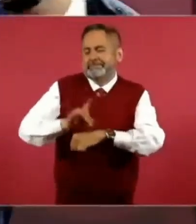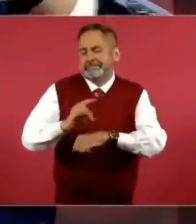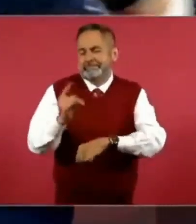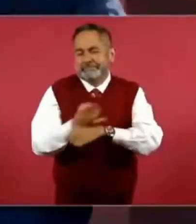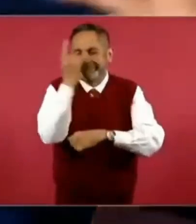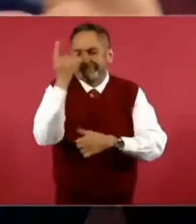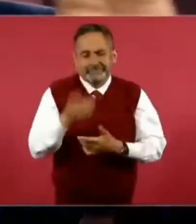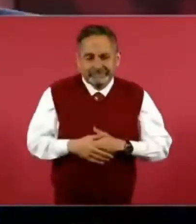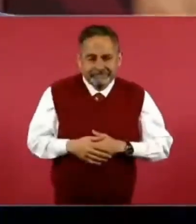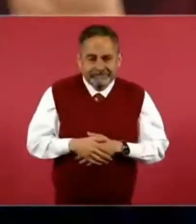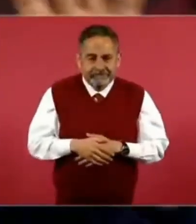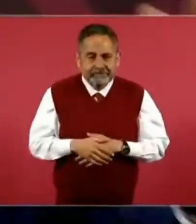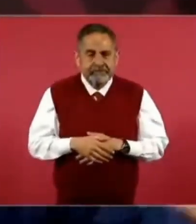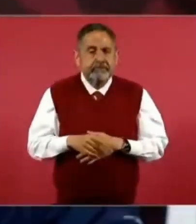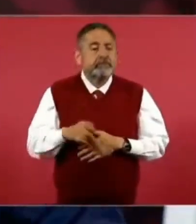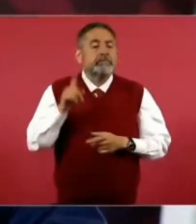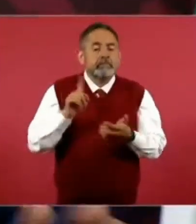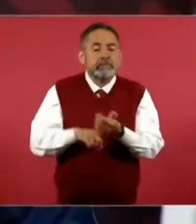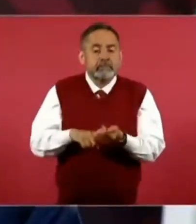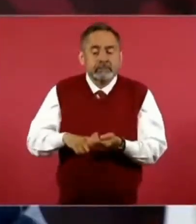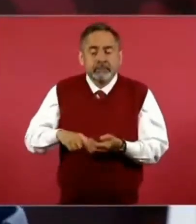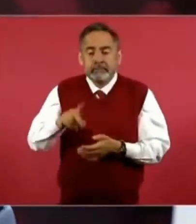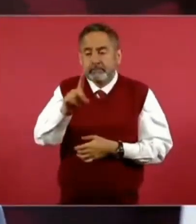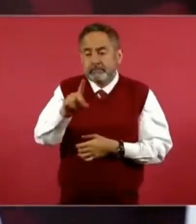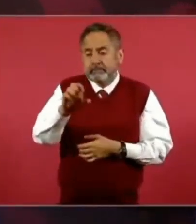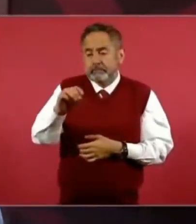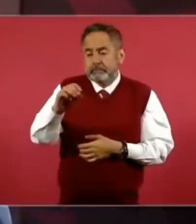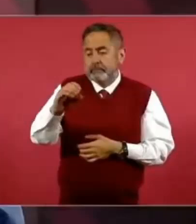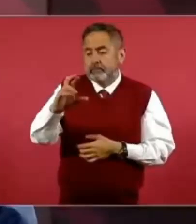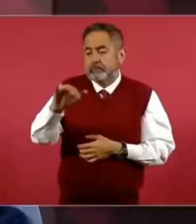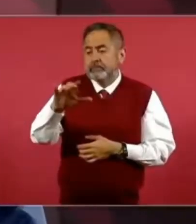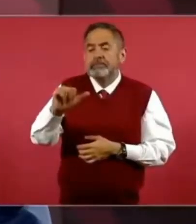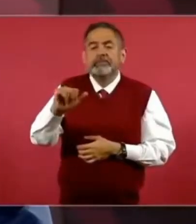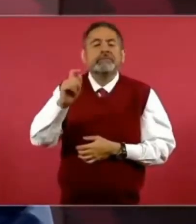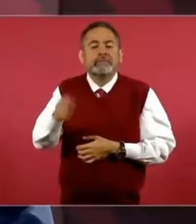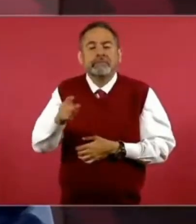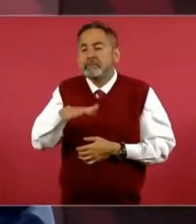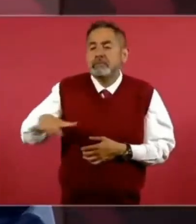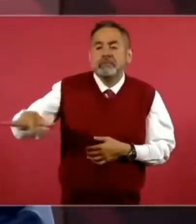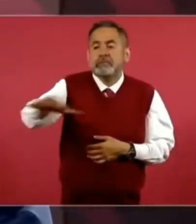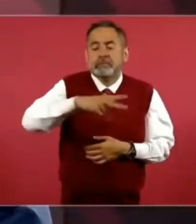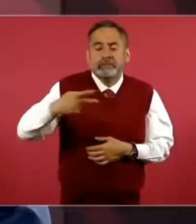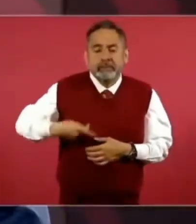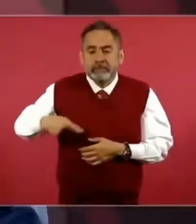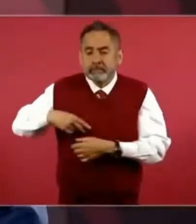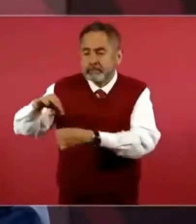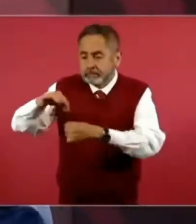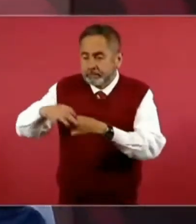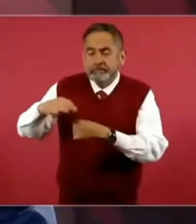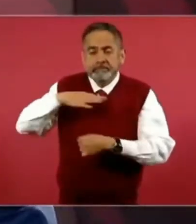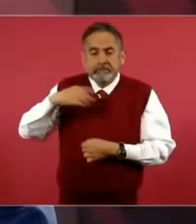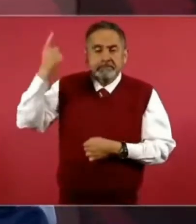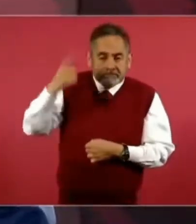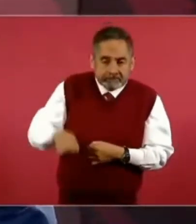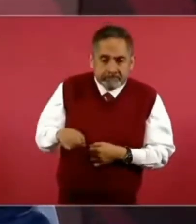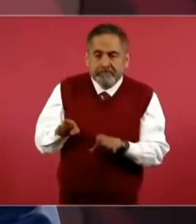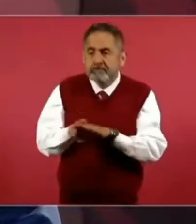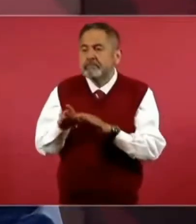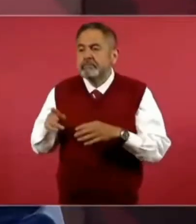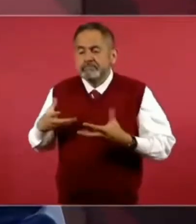porque la democracia es el gobierno del pueblo, para el pueblo, con el pueblo. También aristotélicamente